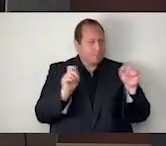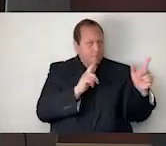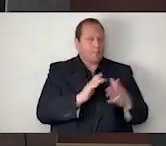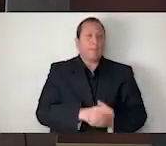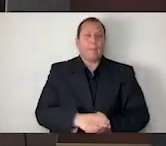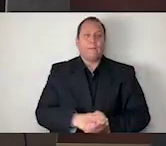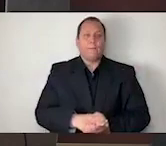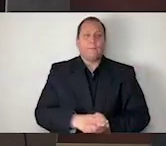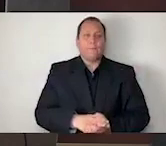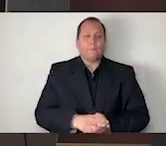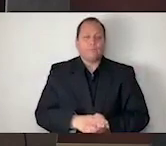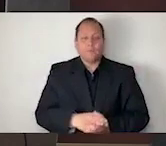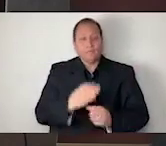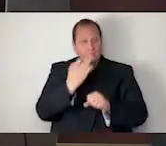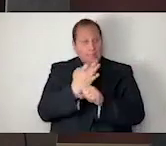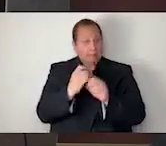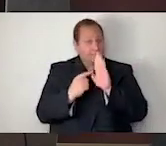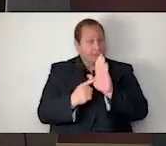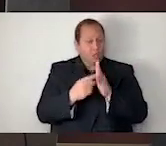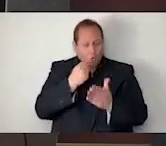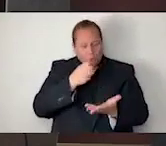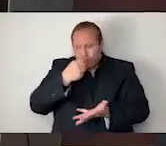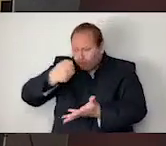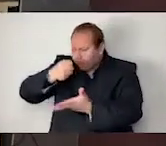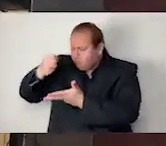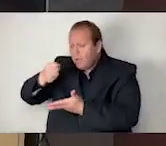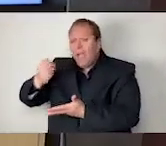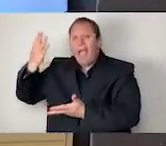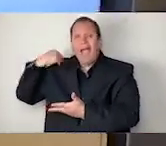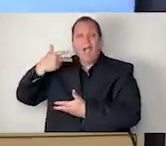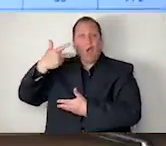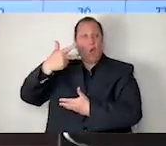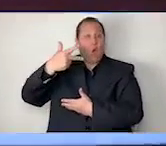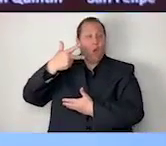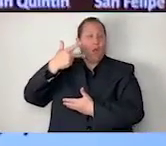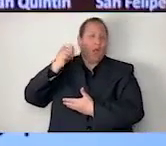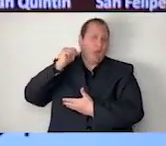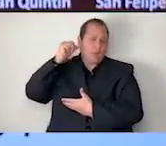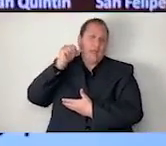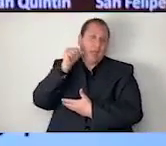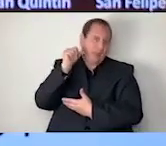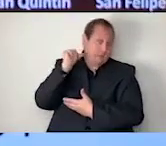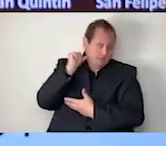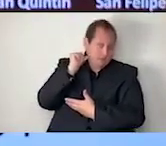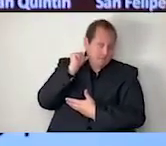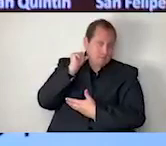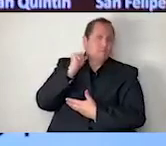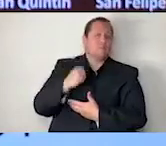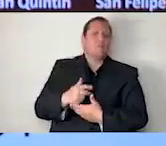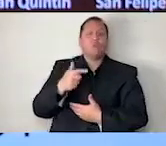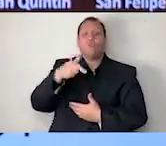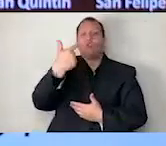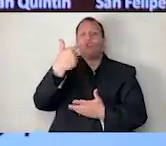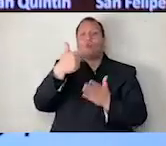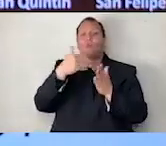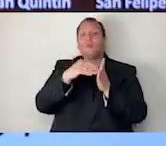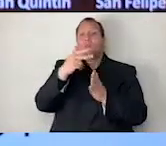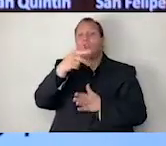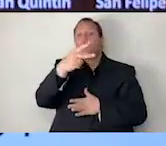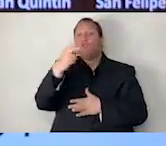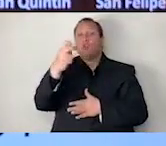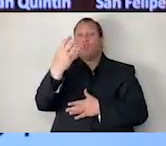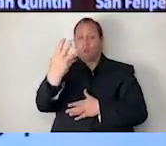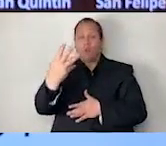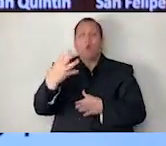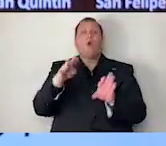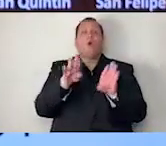siguiente aquí en total de destrezas entregadas el 8 de abril o sea el día de ayer obviamente son 12 mil 204 pero de